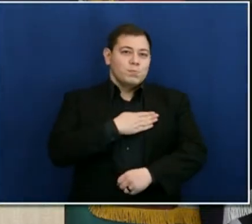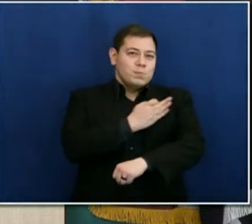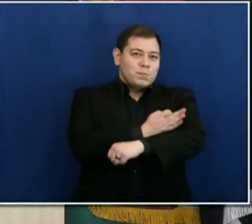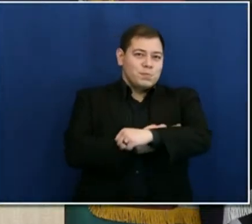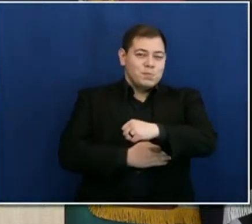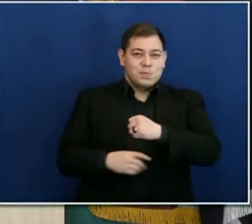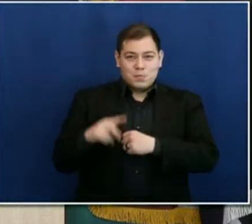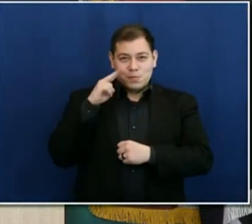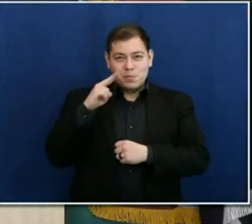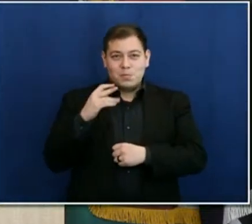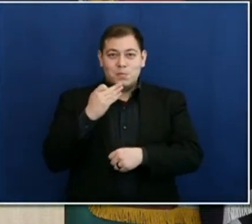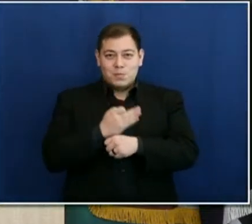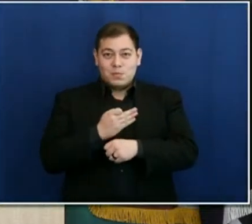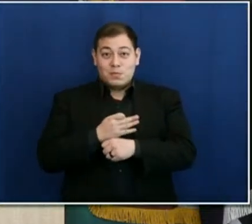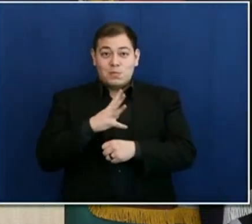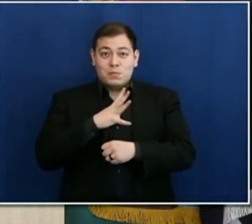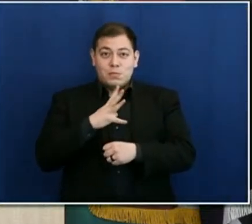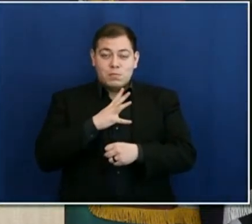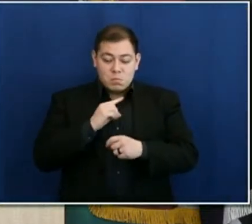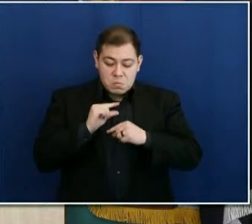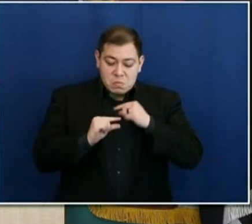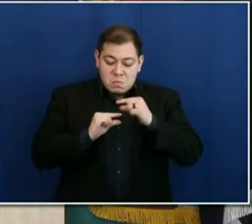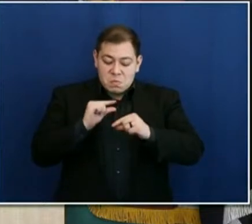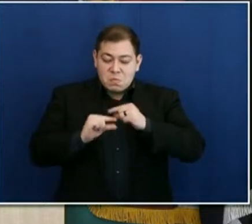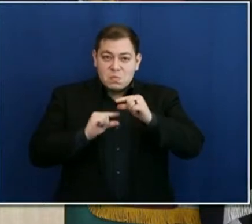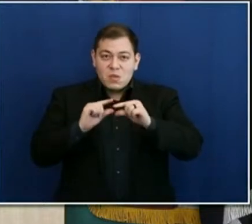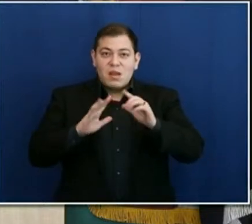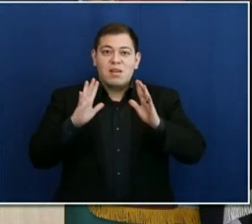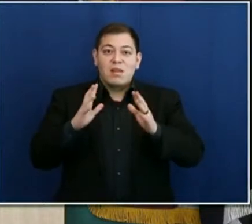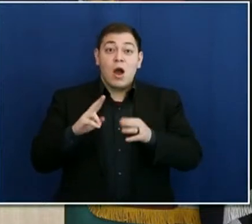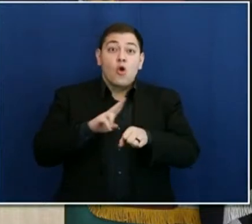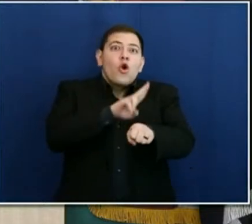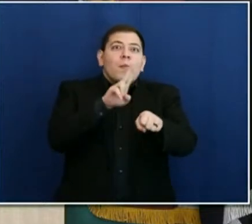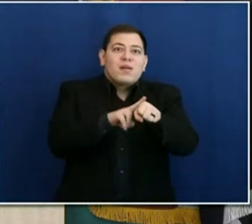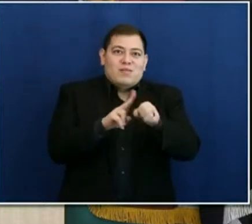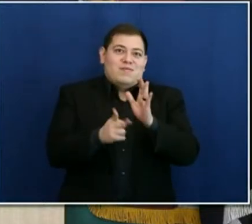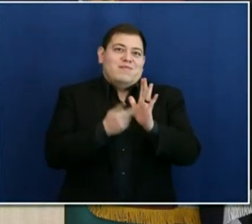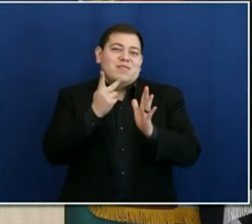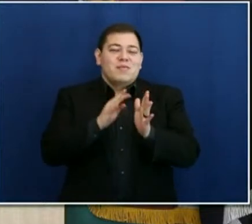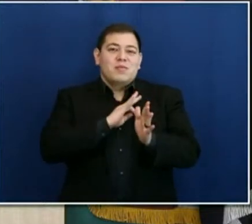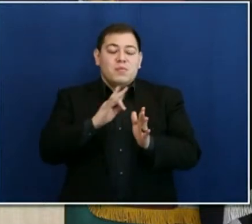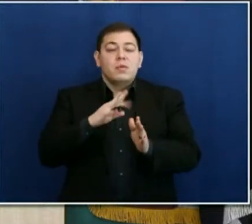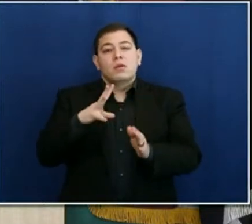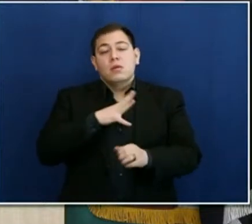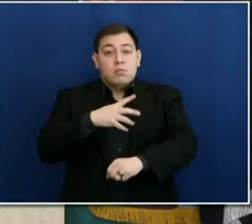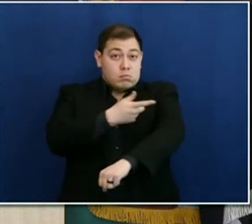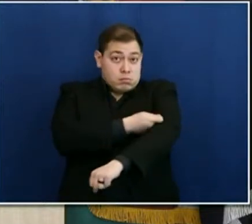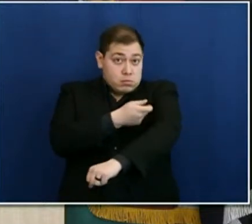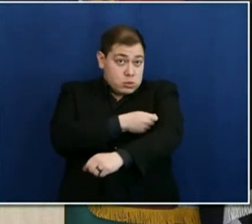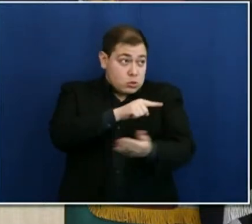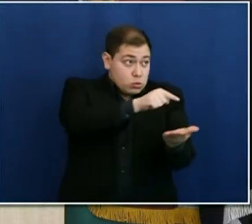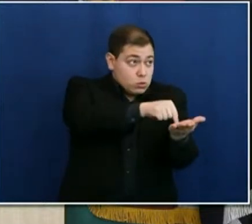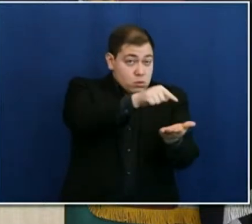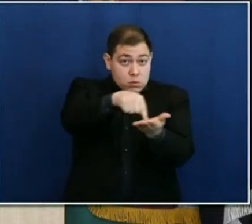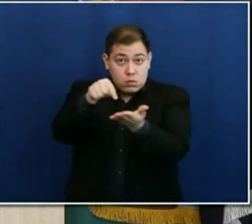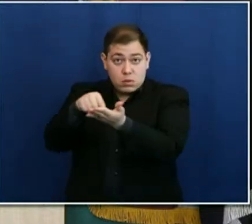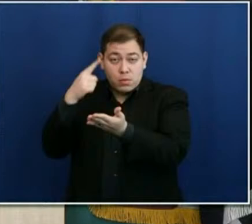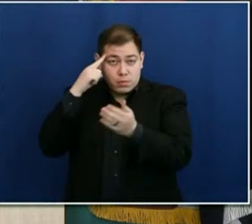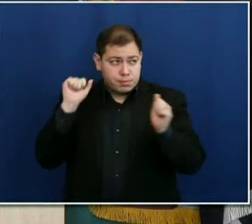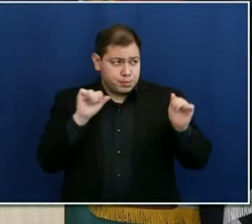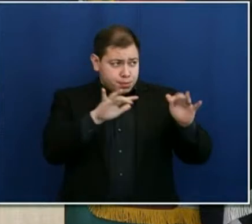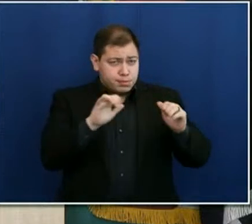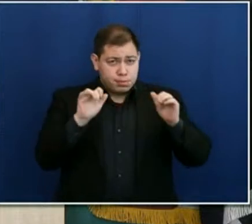de antes. Gran parte de esto se debe a nuestros esfuerzos de vacunación que nos han ayudado a proteger una gran parte de nuestras